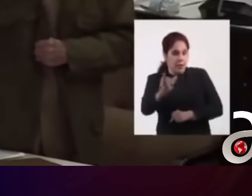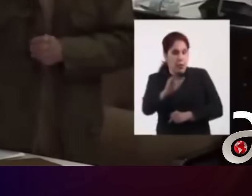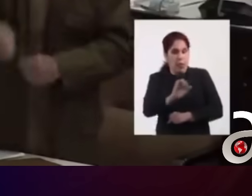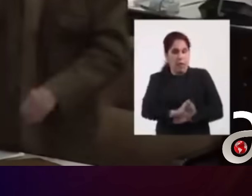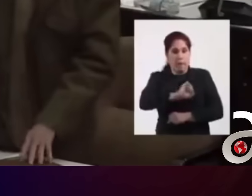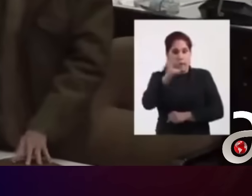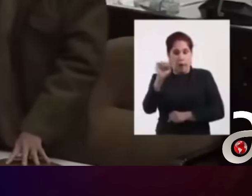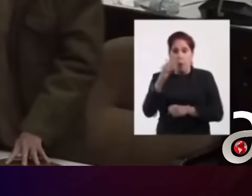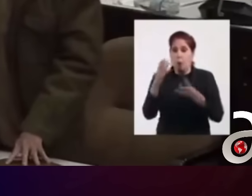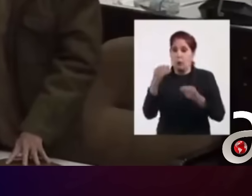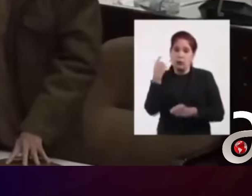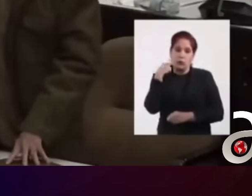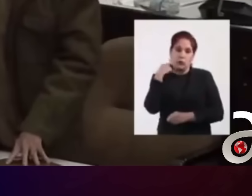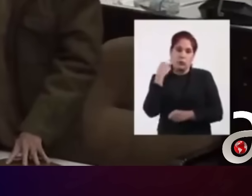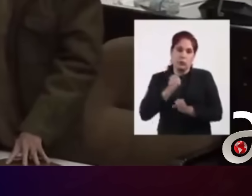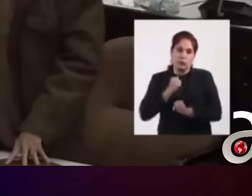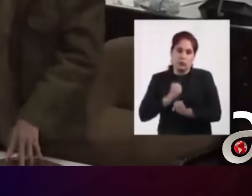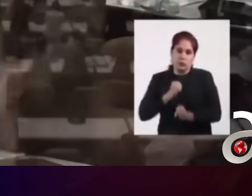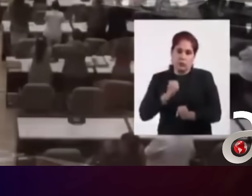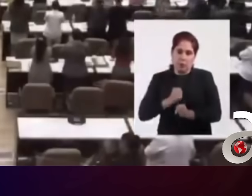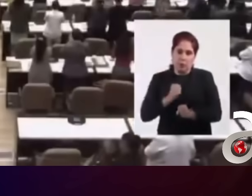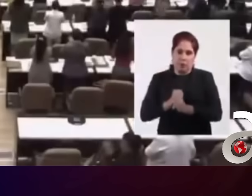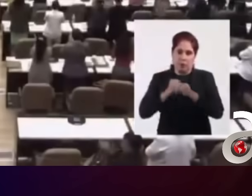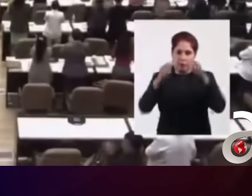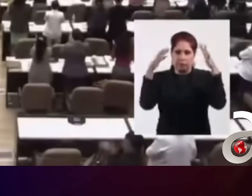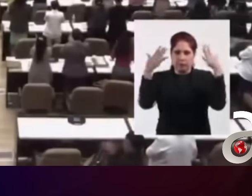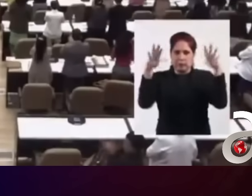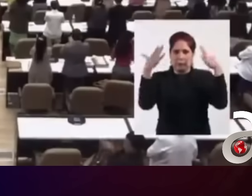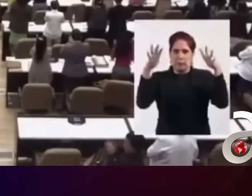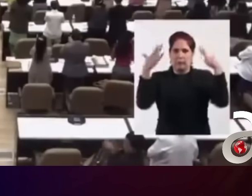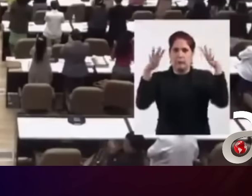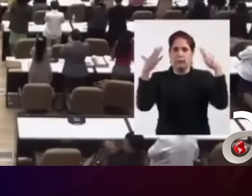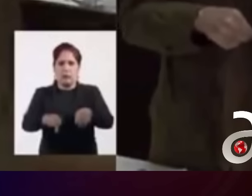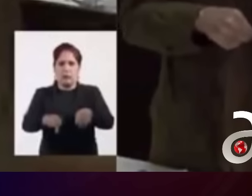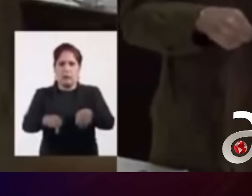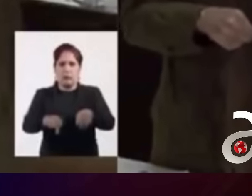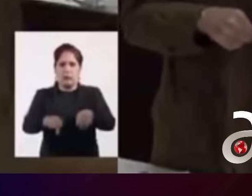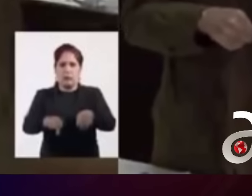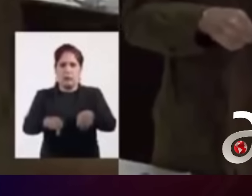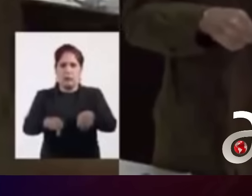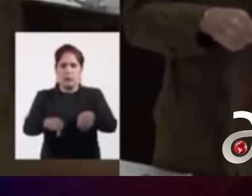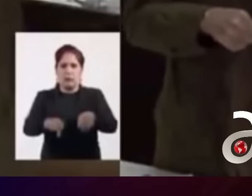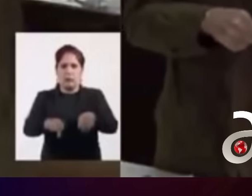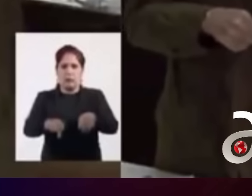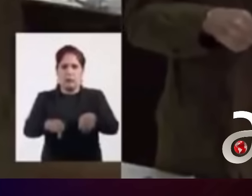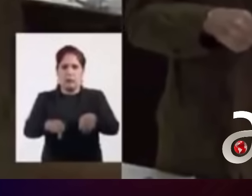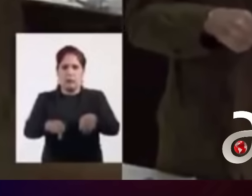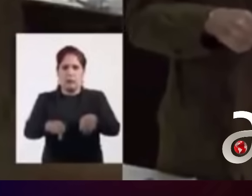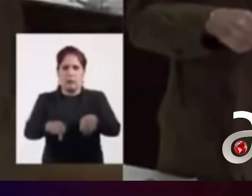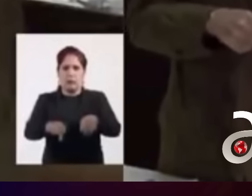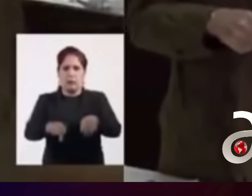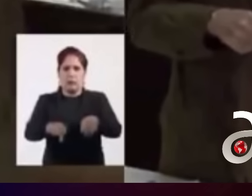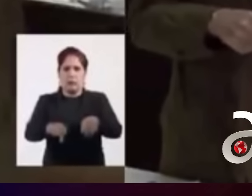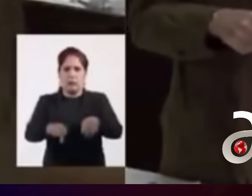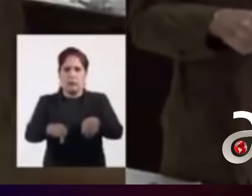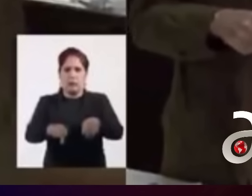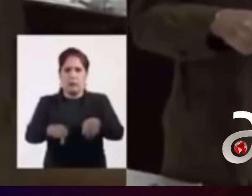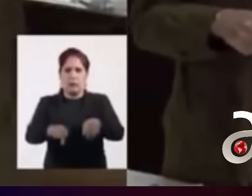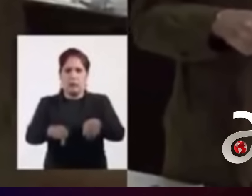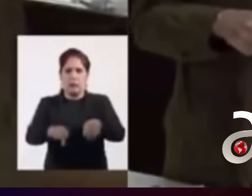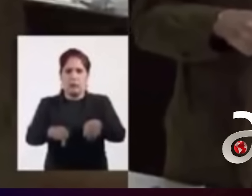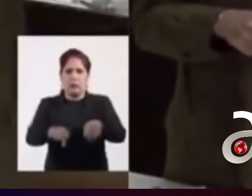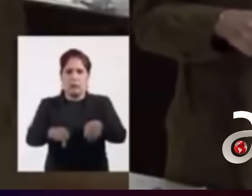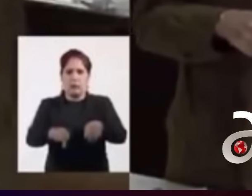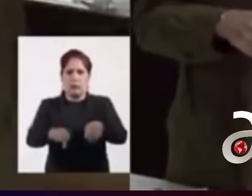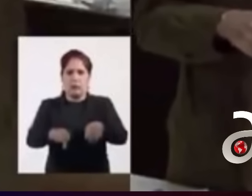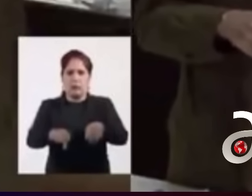Gil Fernández en abril de este año, la situación sigue siendo crítica y los esfuerzos por encadenar productivamente la industria estatal con otros sectores económicos